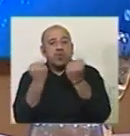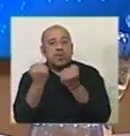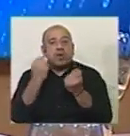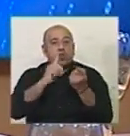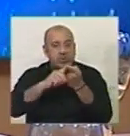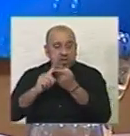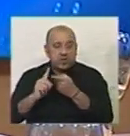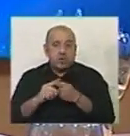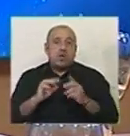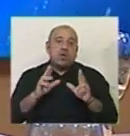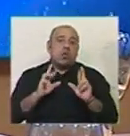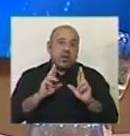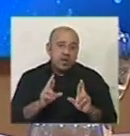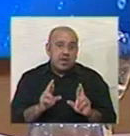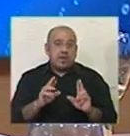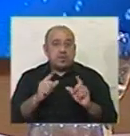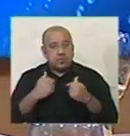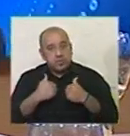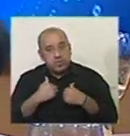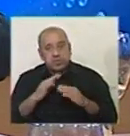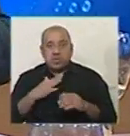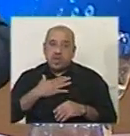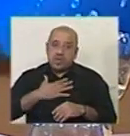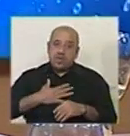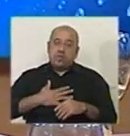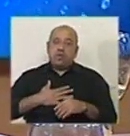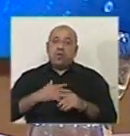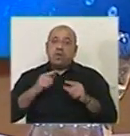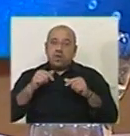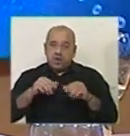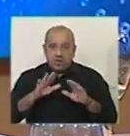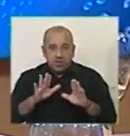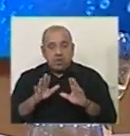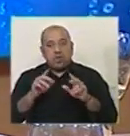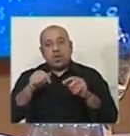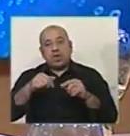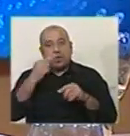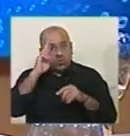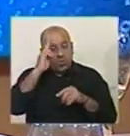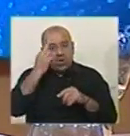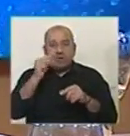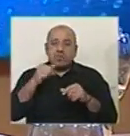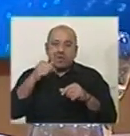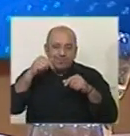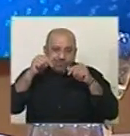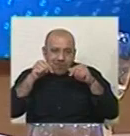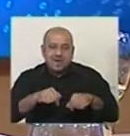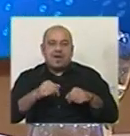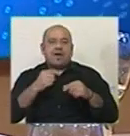Ojalá no tengamos la lógica electoral metida en la agenda internacional de Uruguay, porque no nos va a ser bien. Y